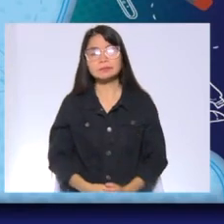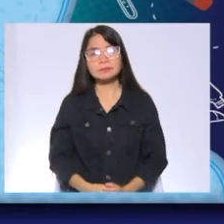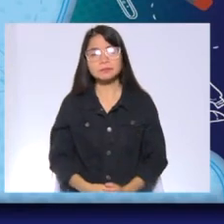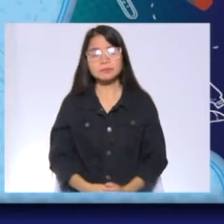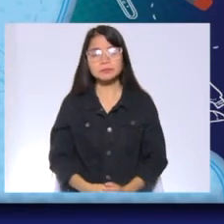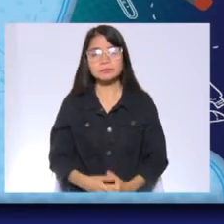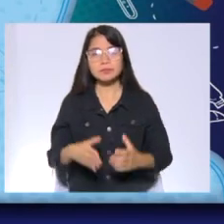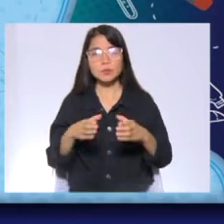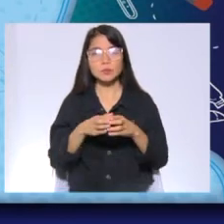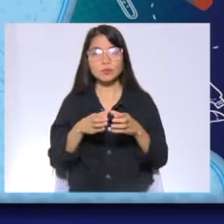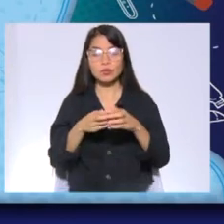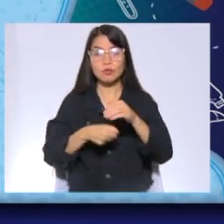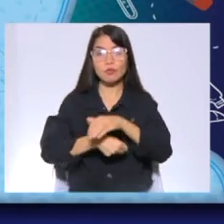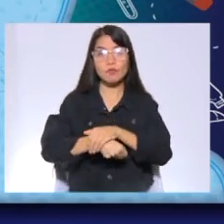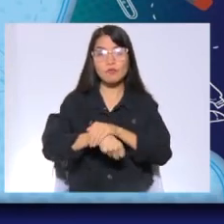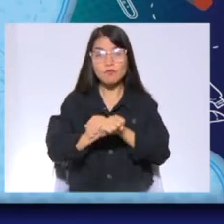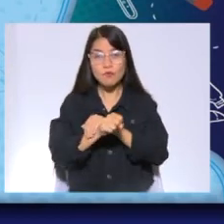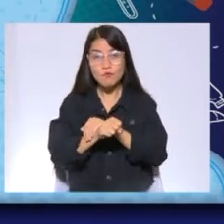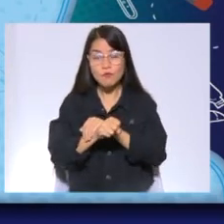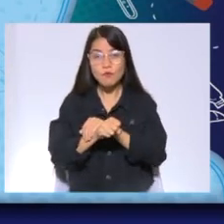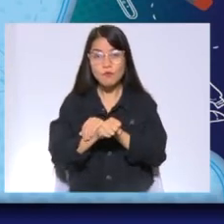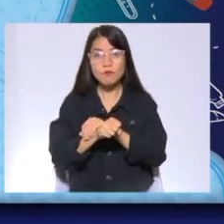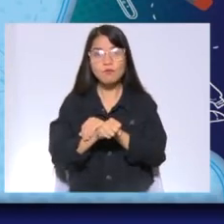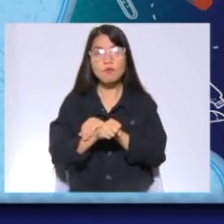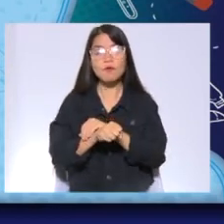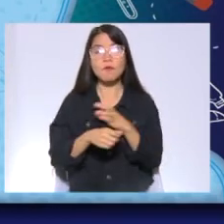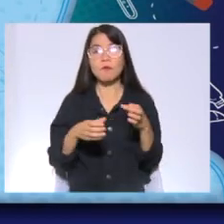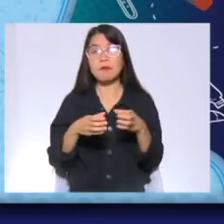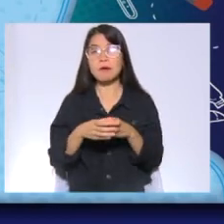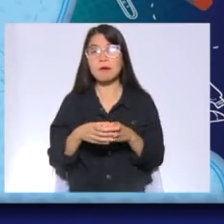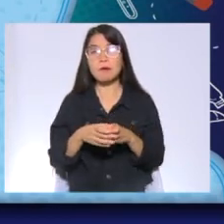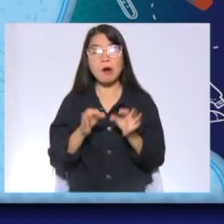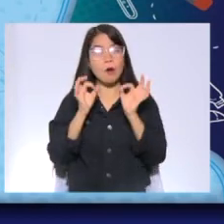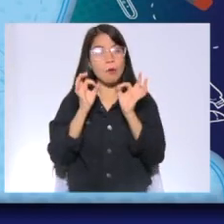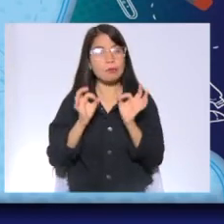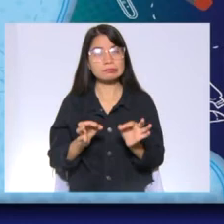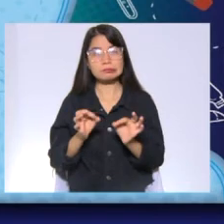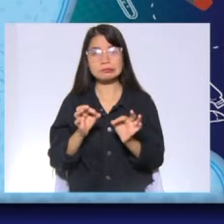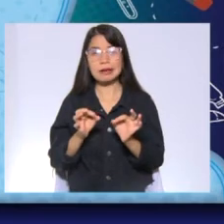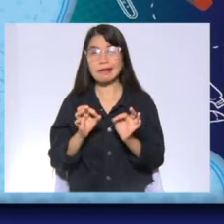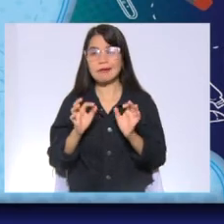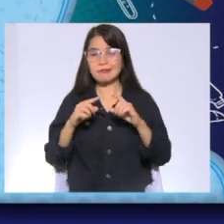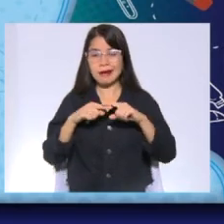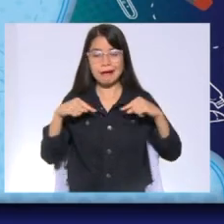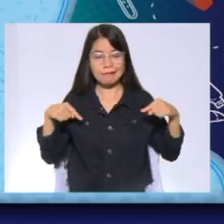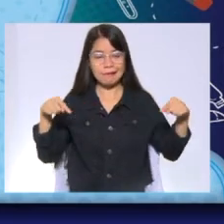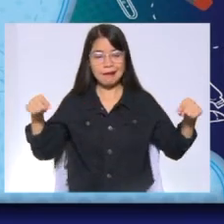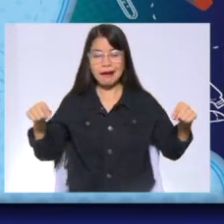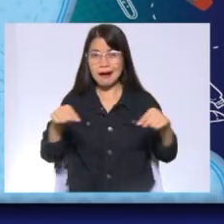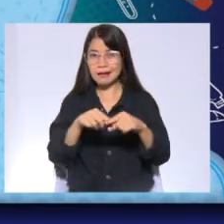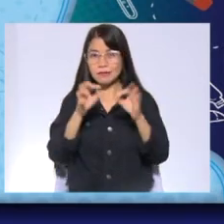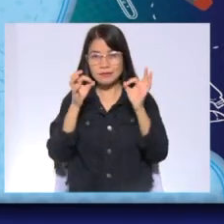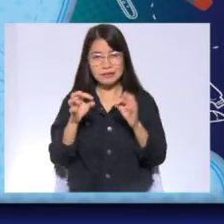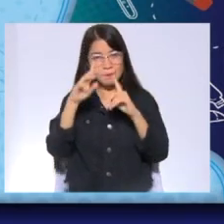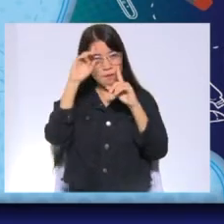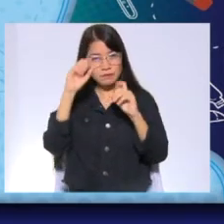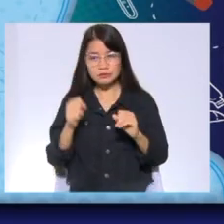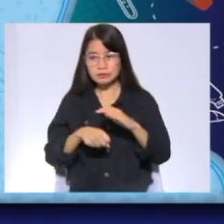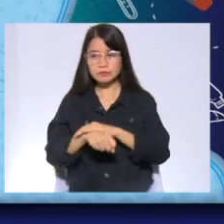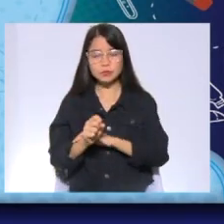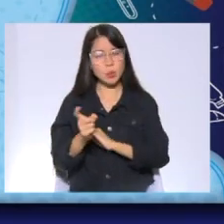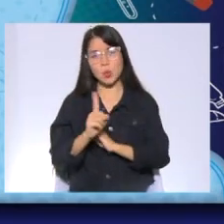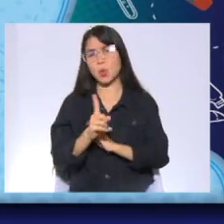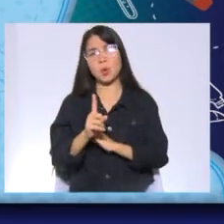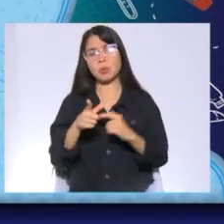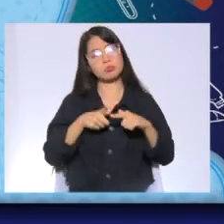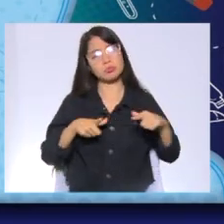fútbol, sala, y no necesariamente tienen que practicarlo en una cancha que tenga las medidas adecuadas. Este fenómeno ciudadano de